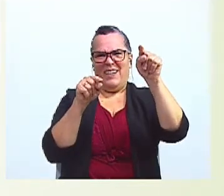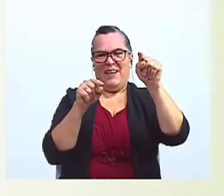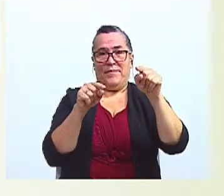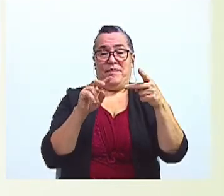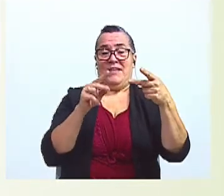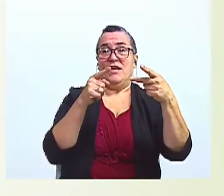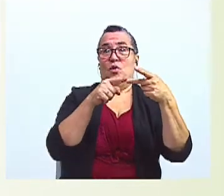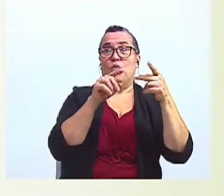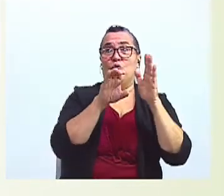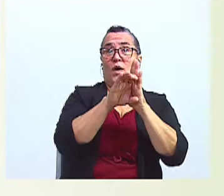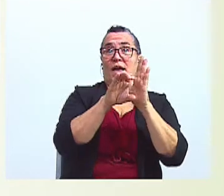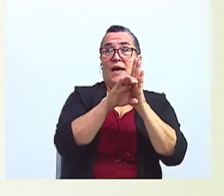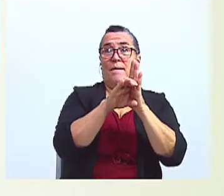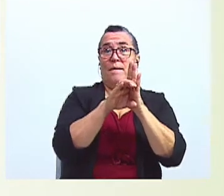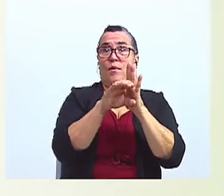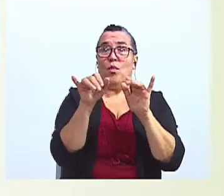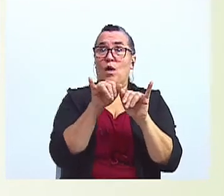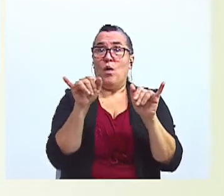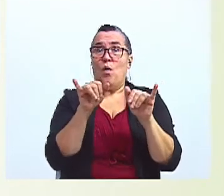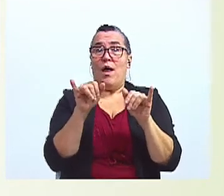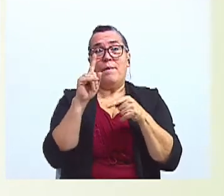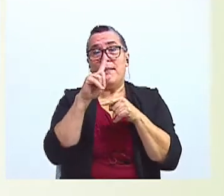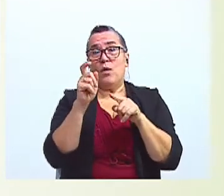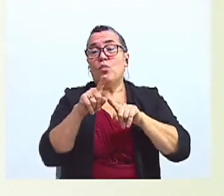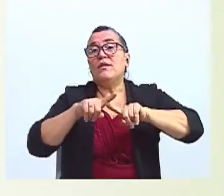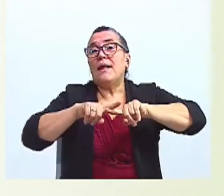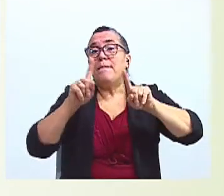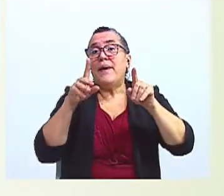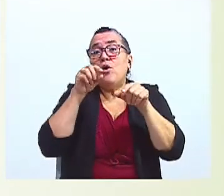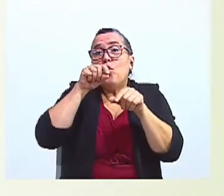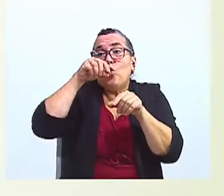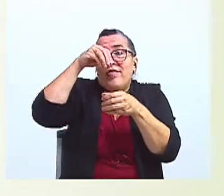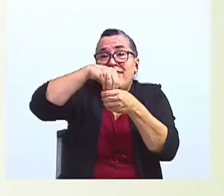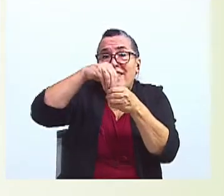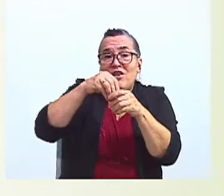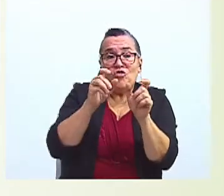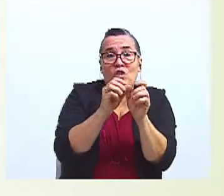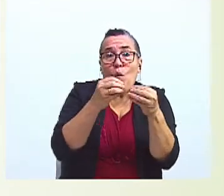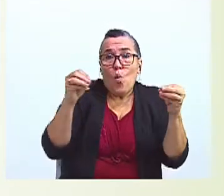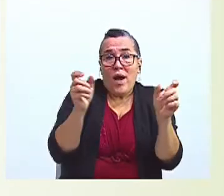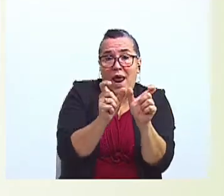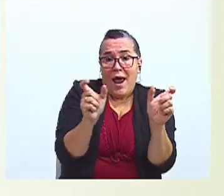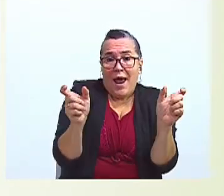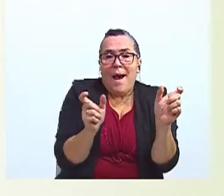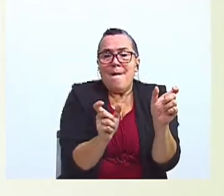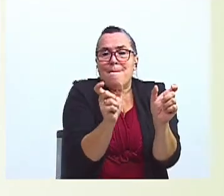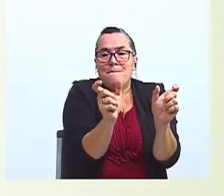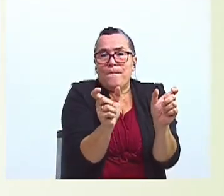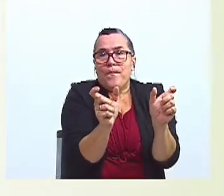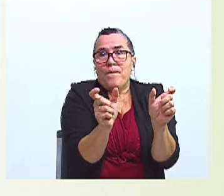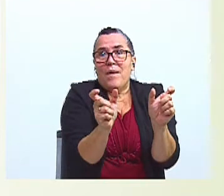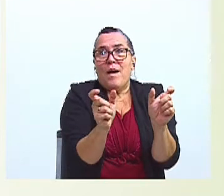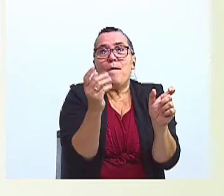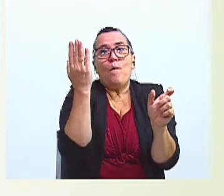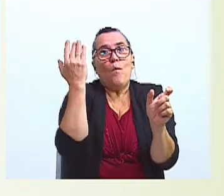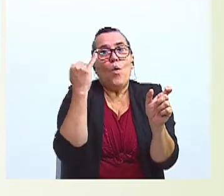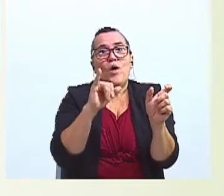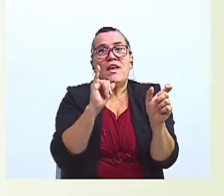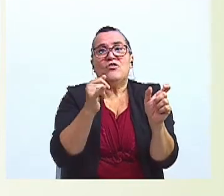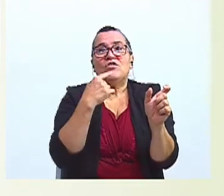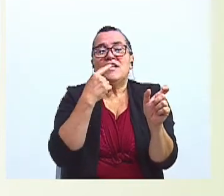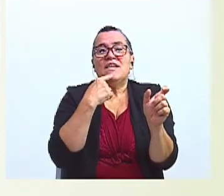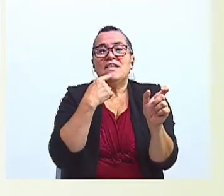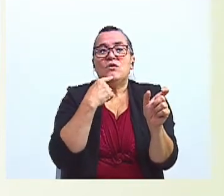segundo ejemplo sigue siendo una pregunta, pero está dentro de una oración. Por eso se dice que es una